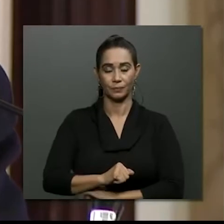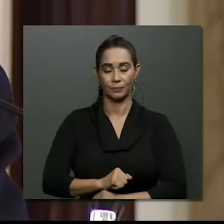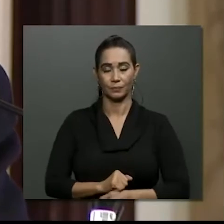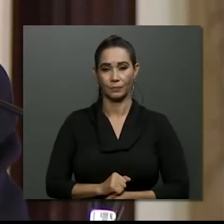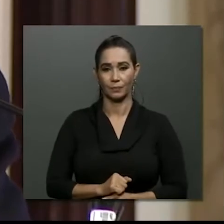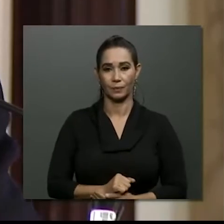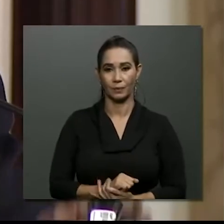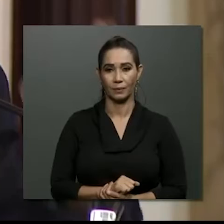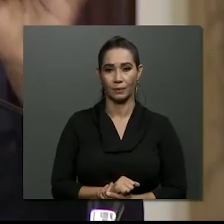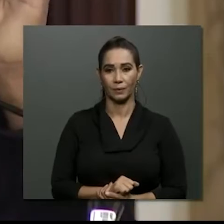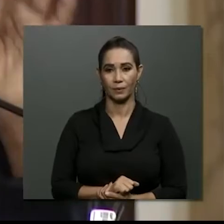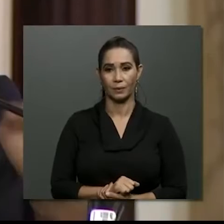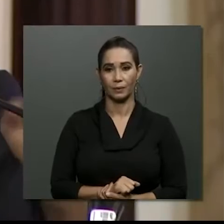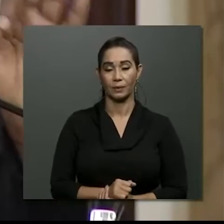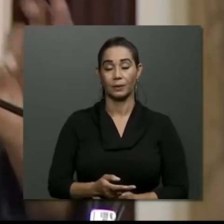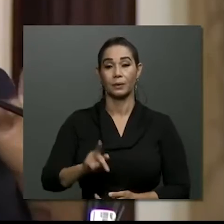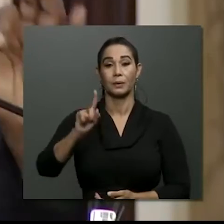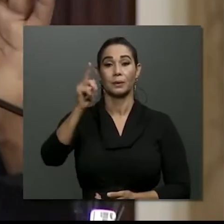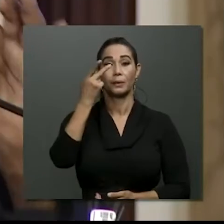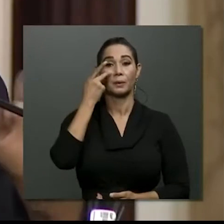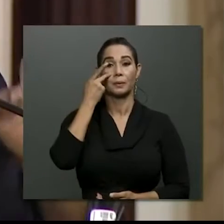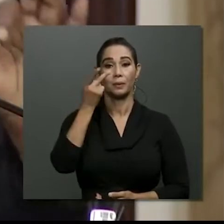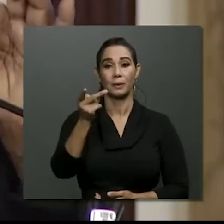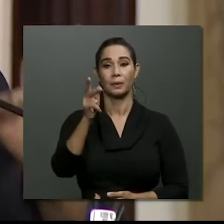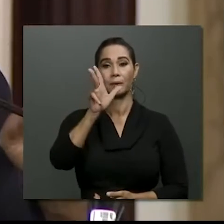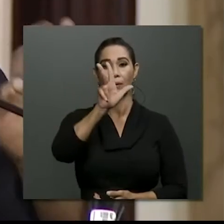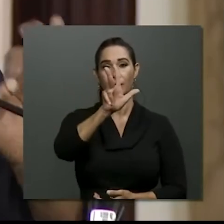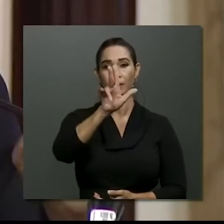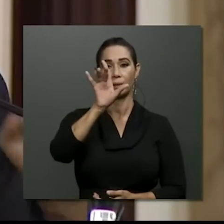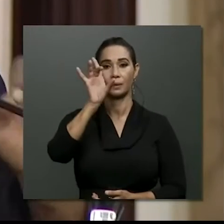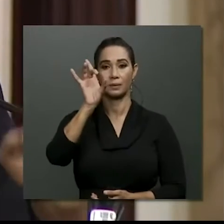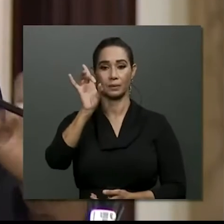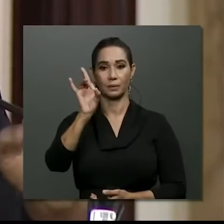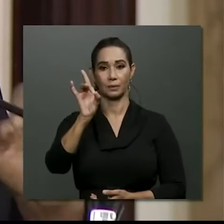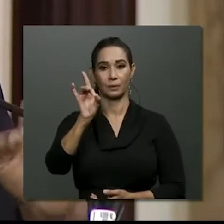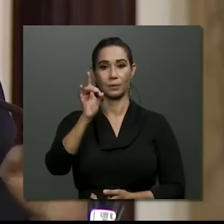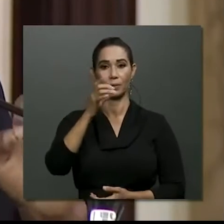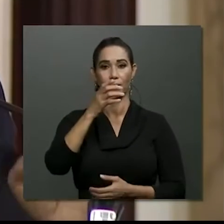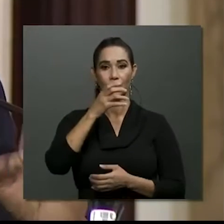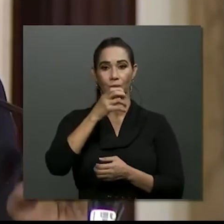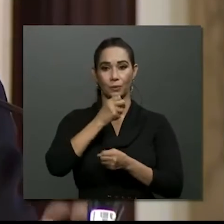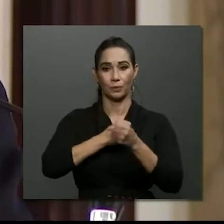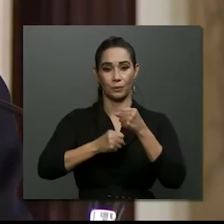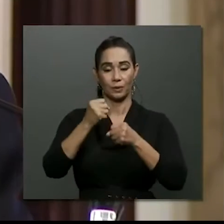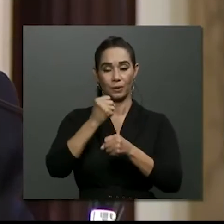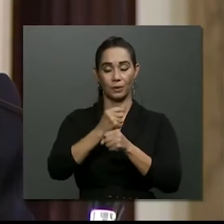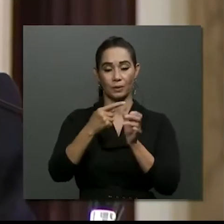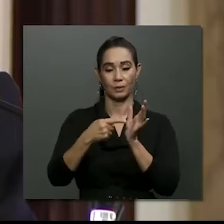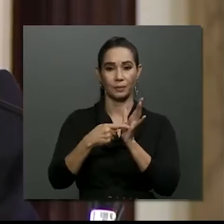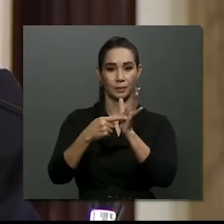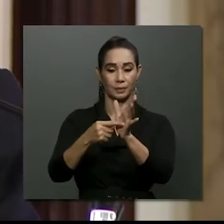en 38 años que tengo representando a los pensionados,